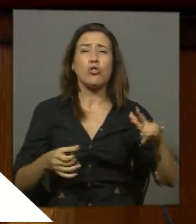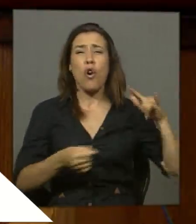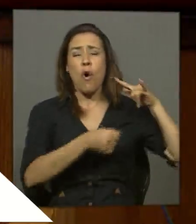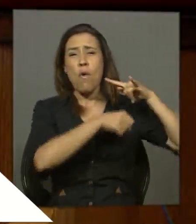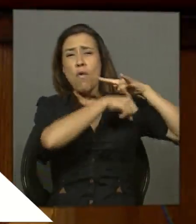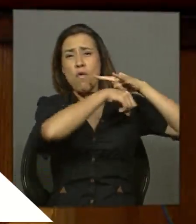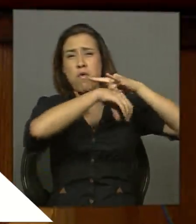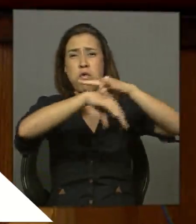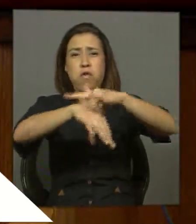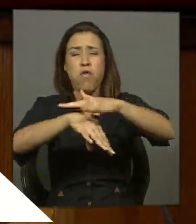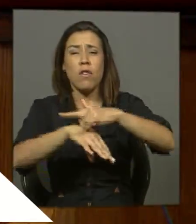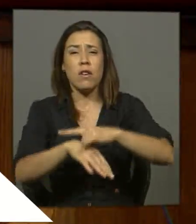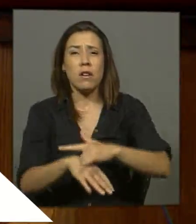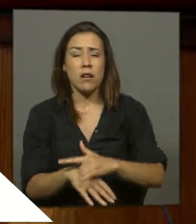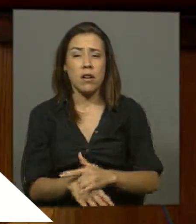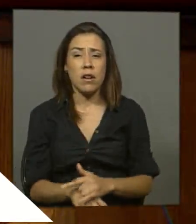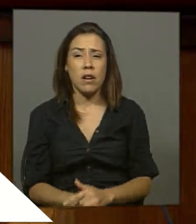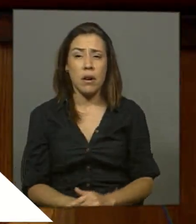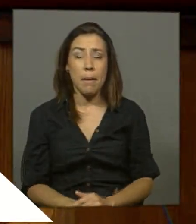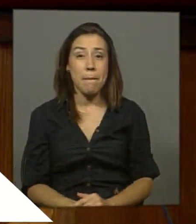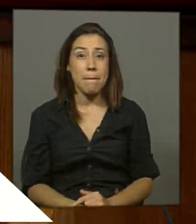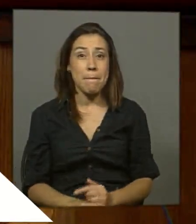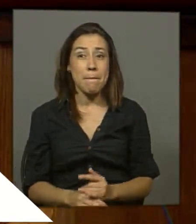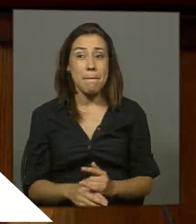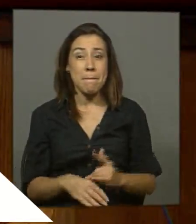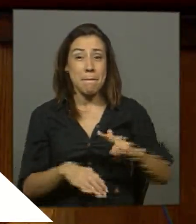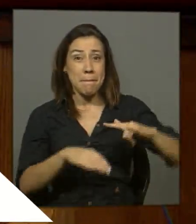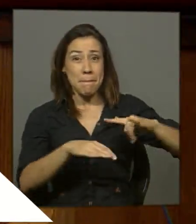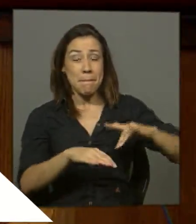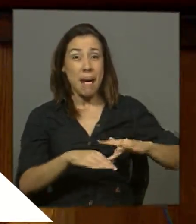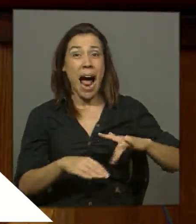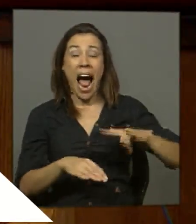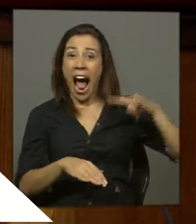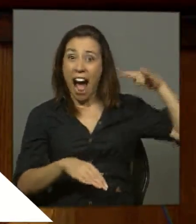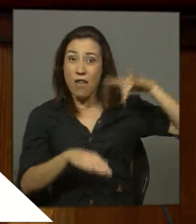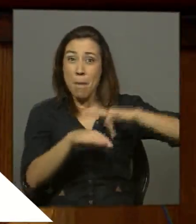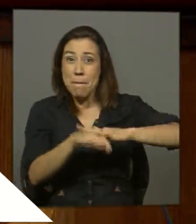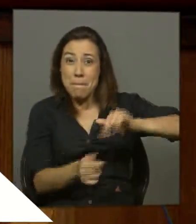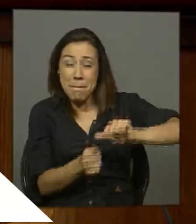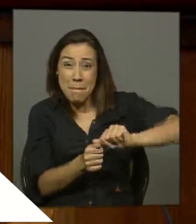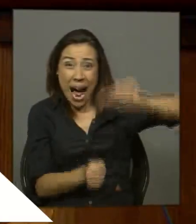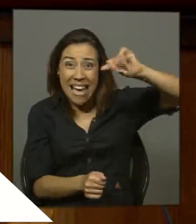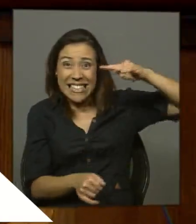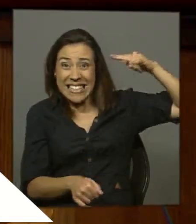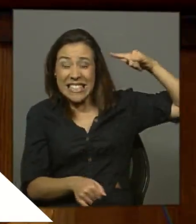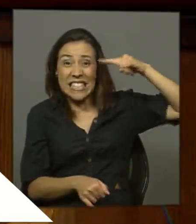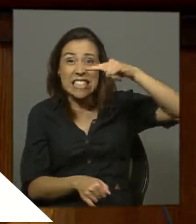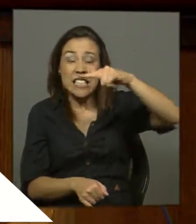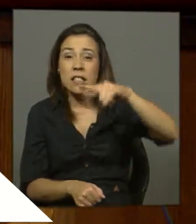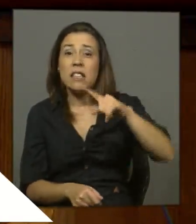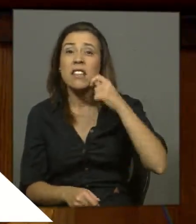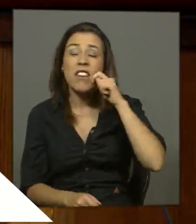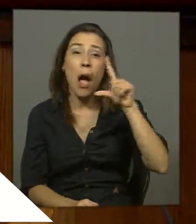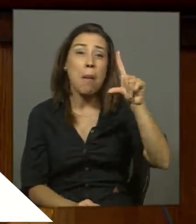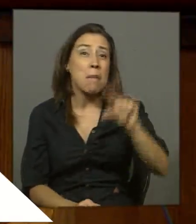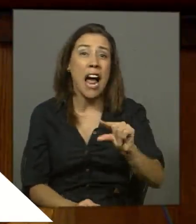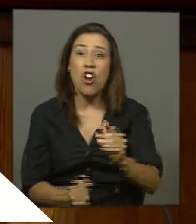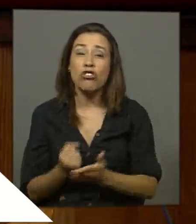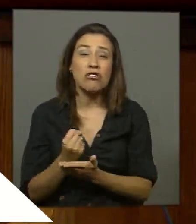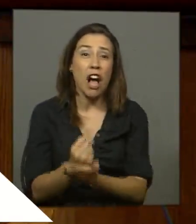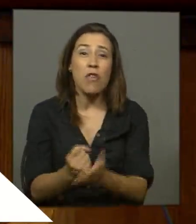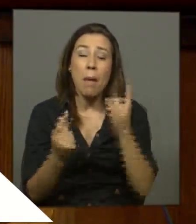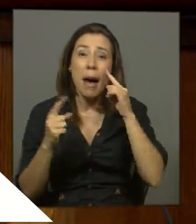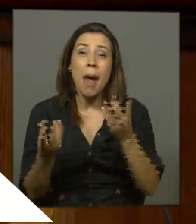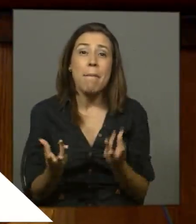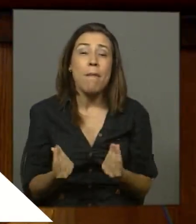debieran venir Mientras más alto vuela el avión más ineficaz es en producir el